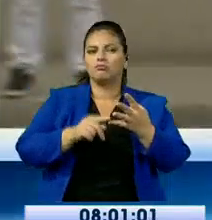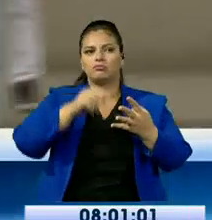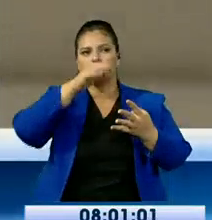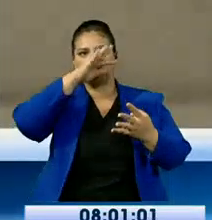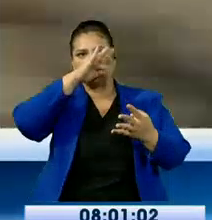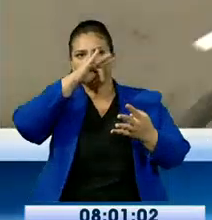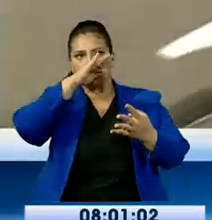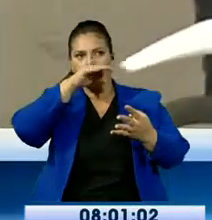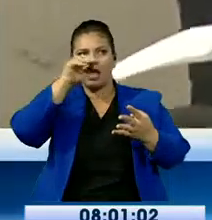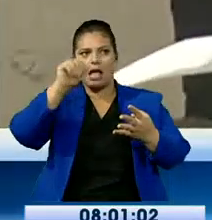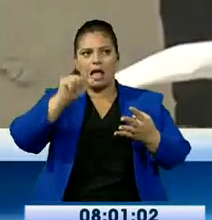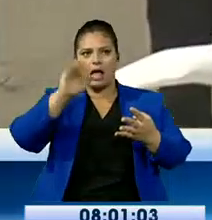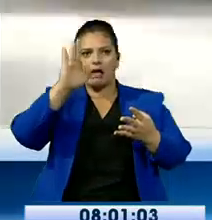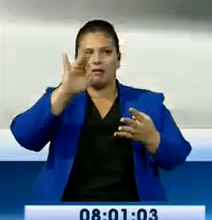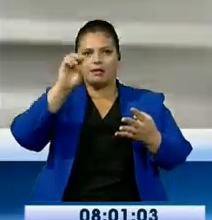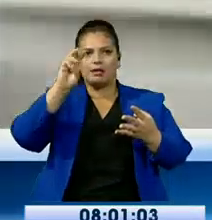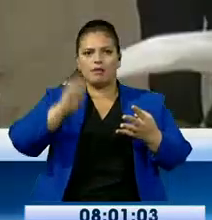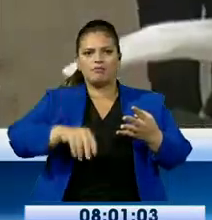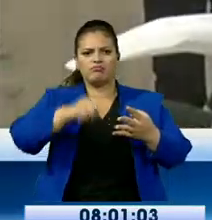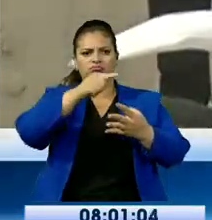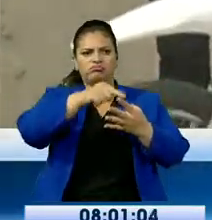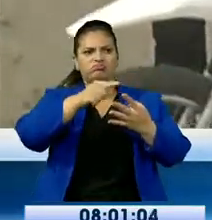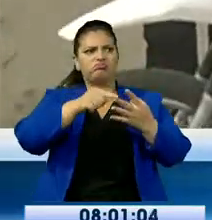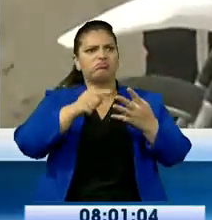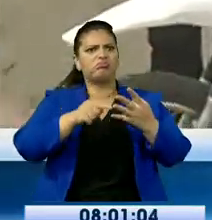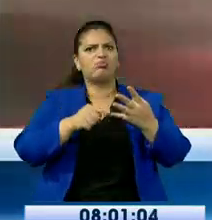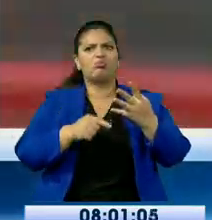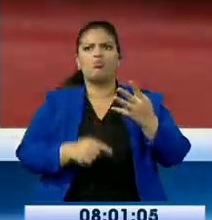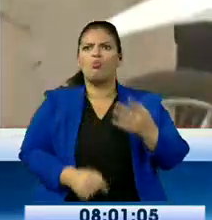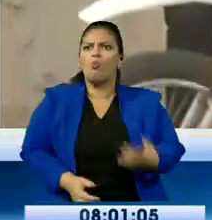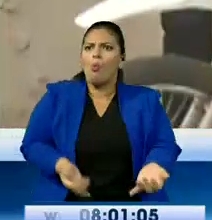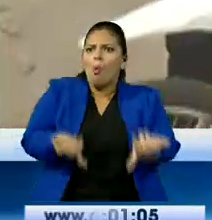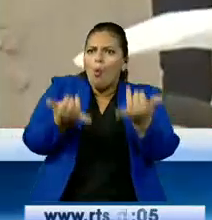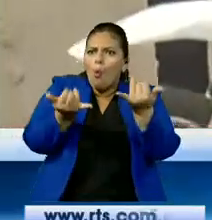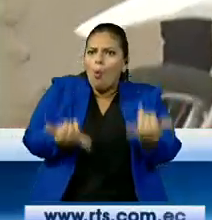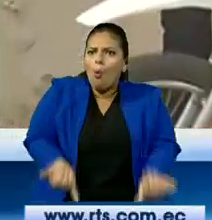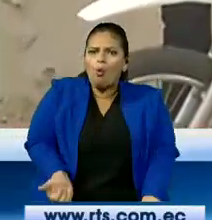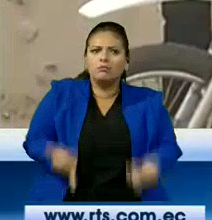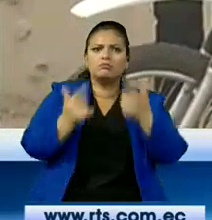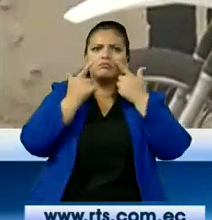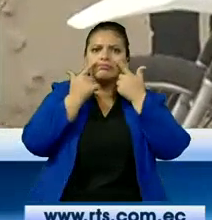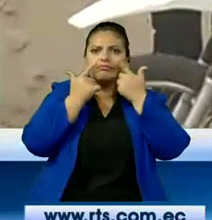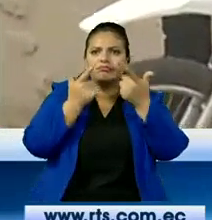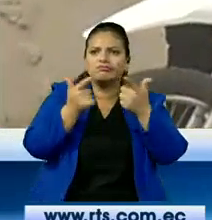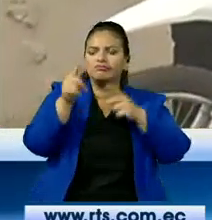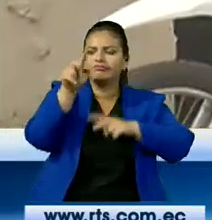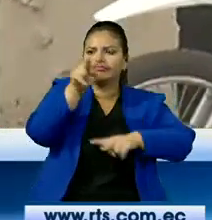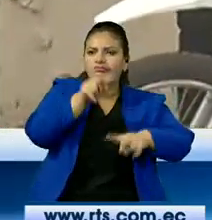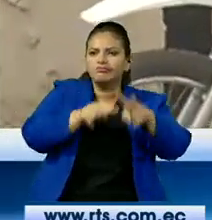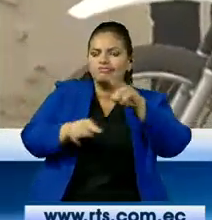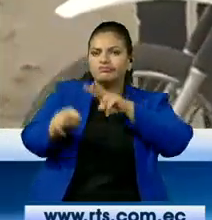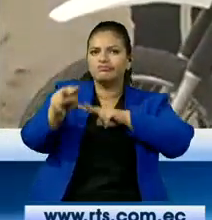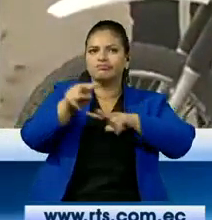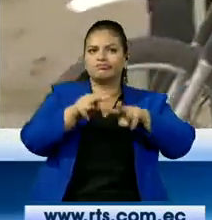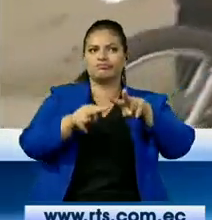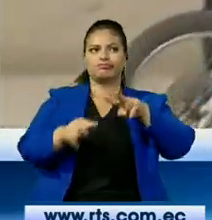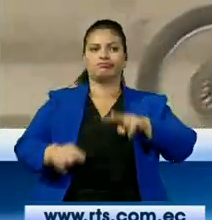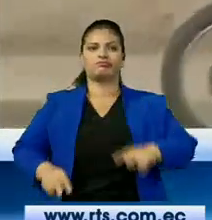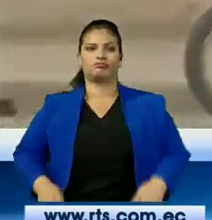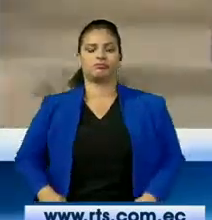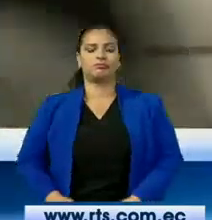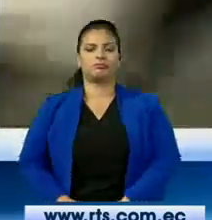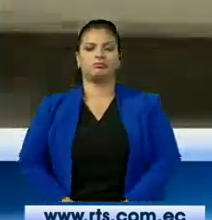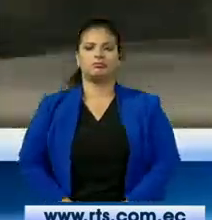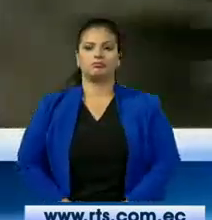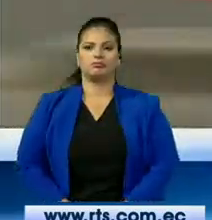está encaminada precisamente a controlar el tema delincuencial que se pueda generar en esta zona. Por acá